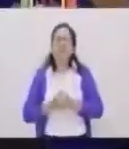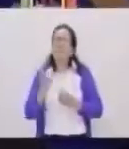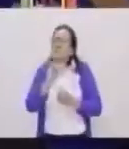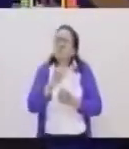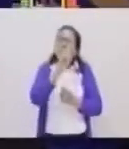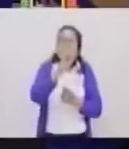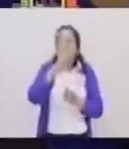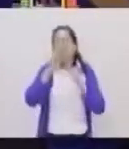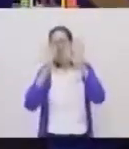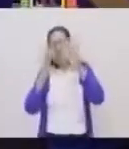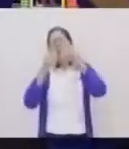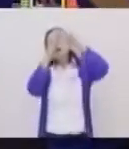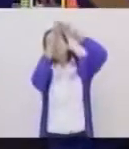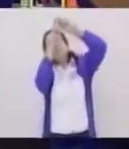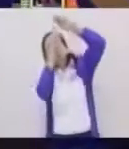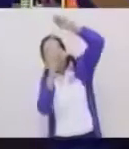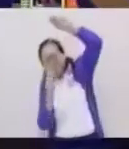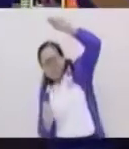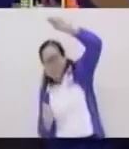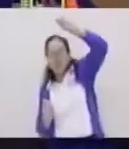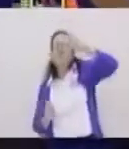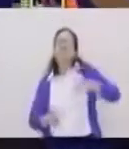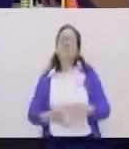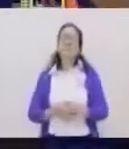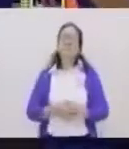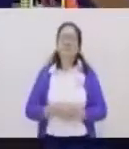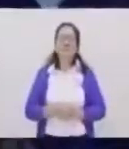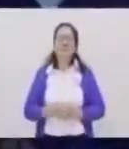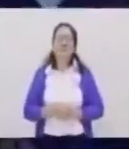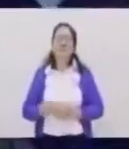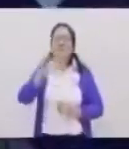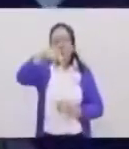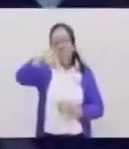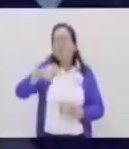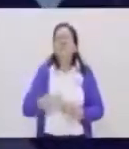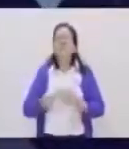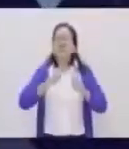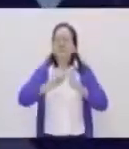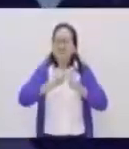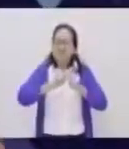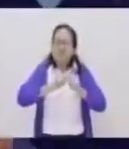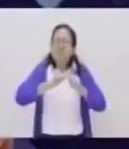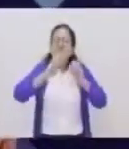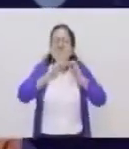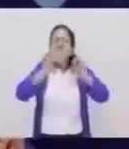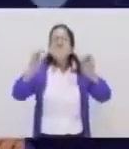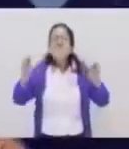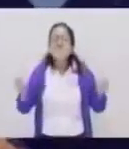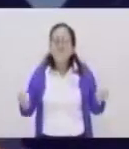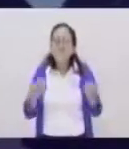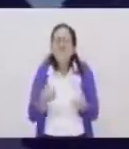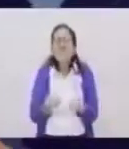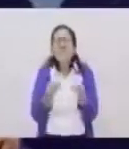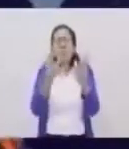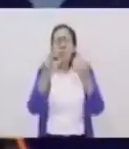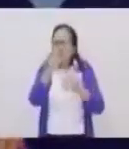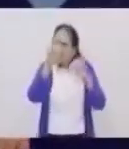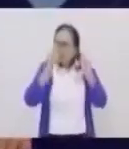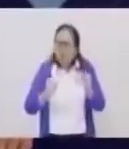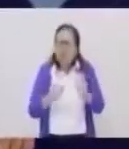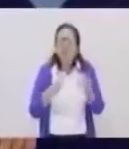los 149 que medía el pizarrón de largo. Vamos ahora a medir el largo de nuestra